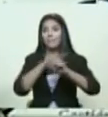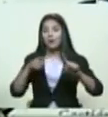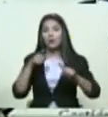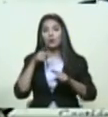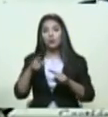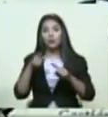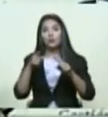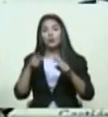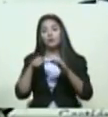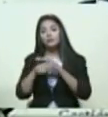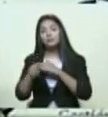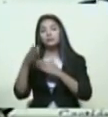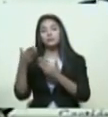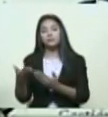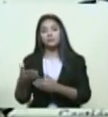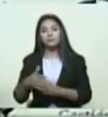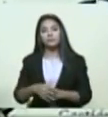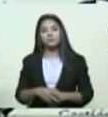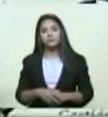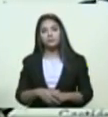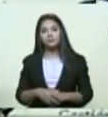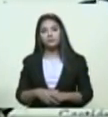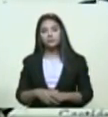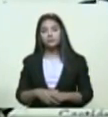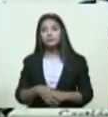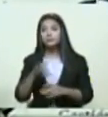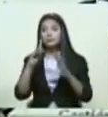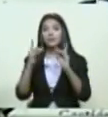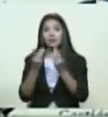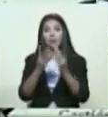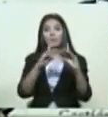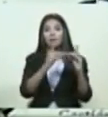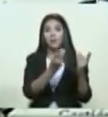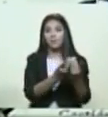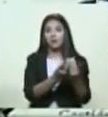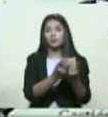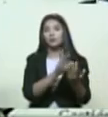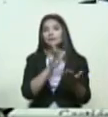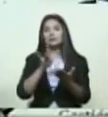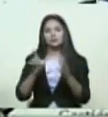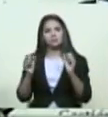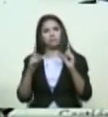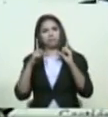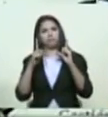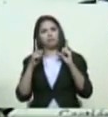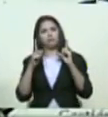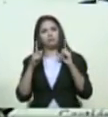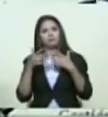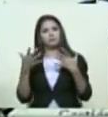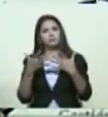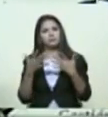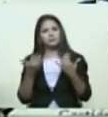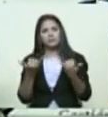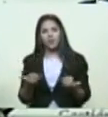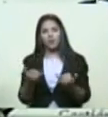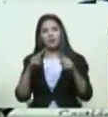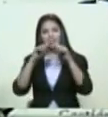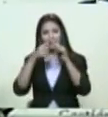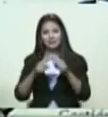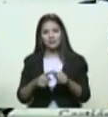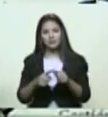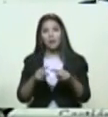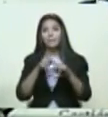a jefatura de divisiones y de departamento, llega sorpresivamente a esta cifra. Y